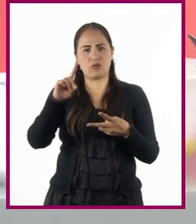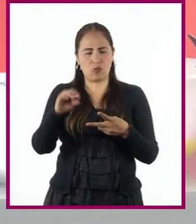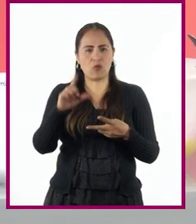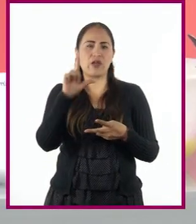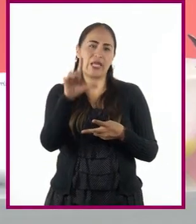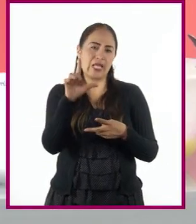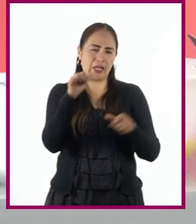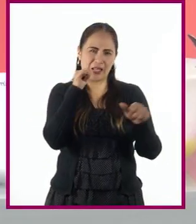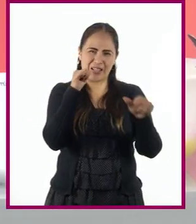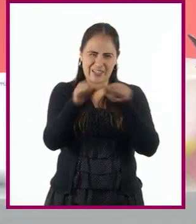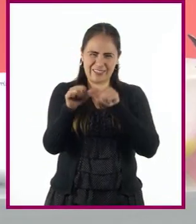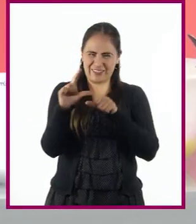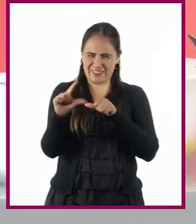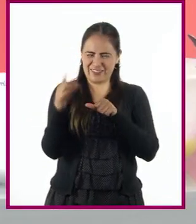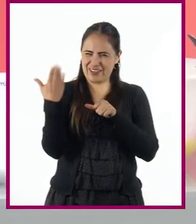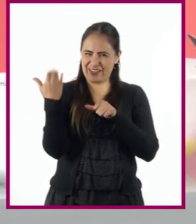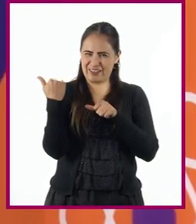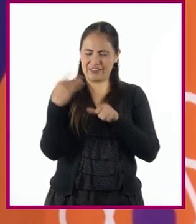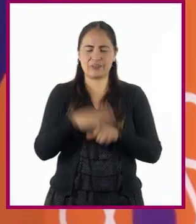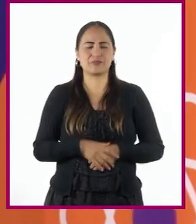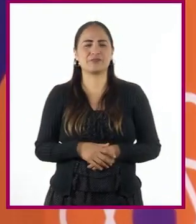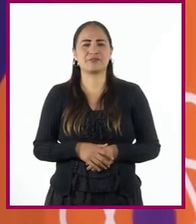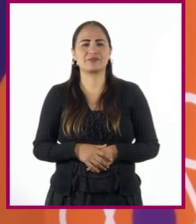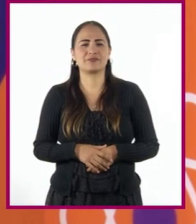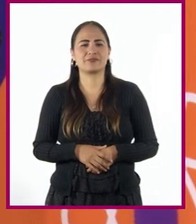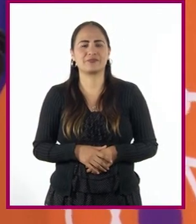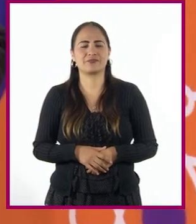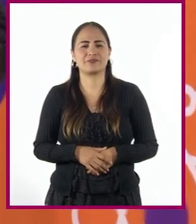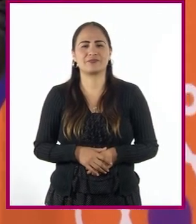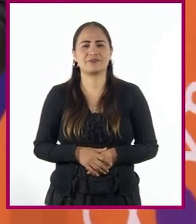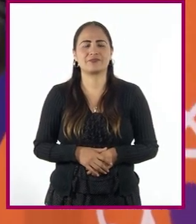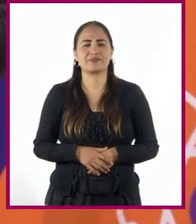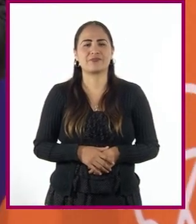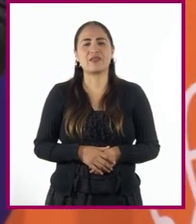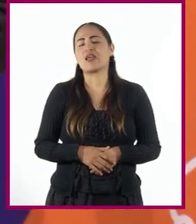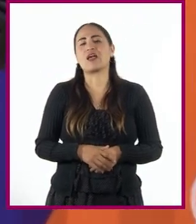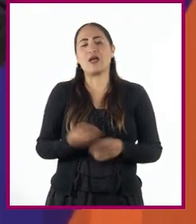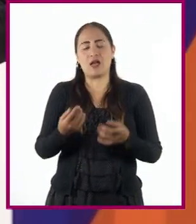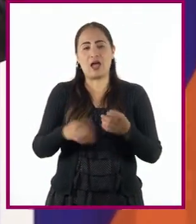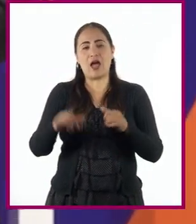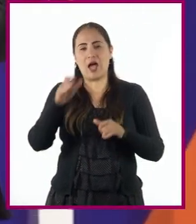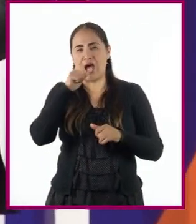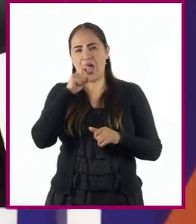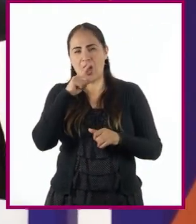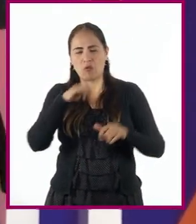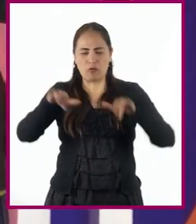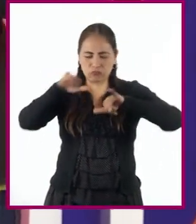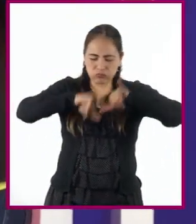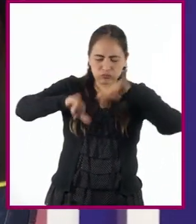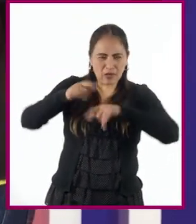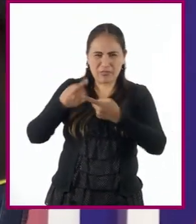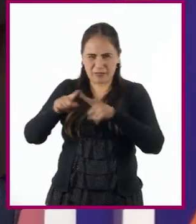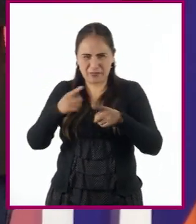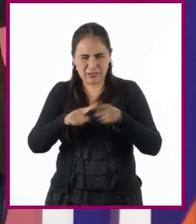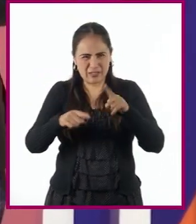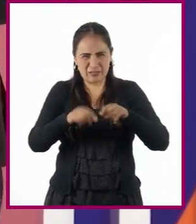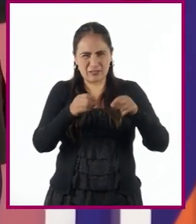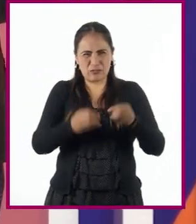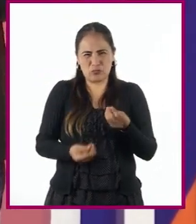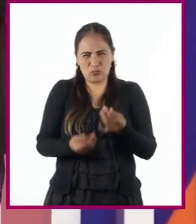minúscula, como lo observamos en el agua. Para observar la efervescencia en una reacción química, Elaboraremos bombas de